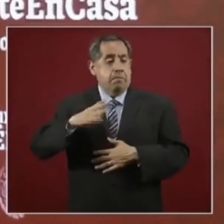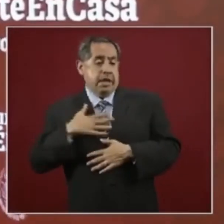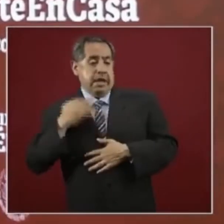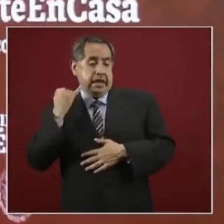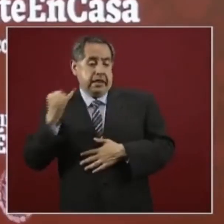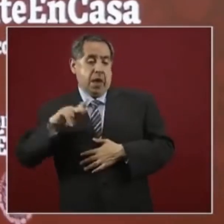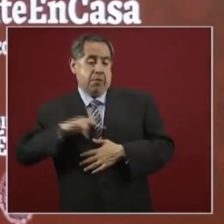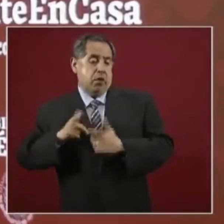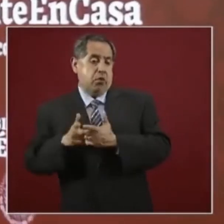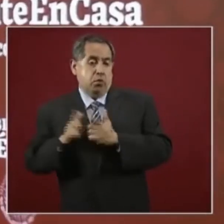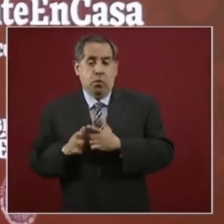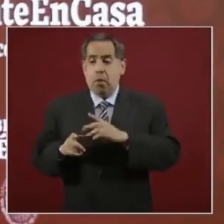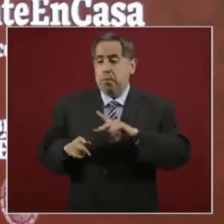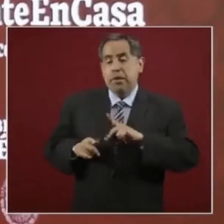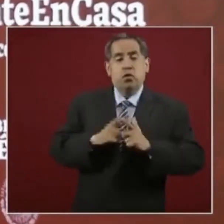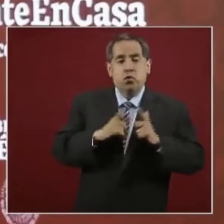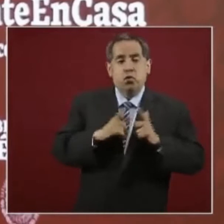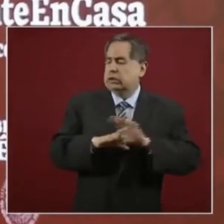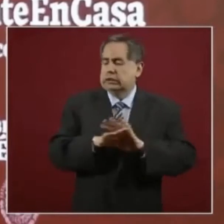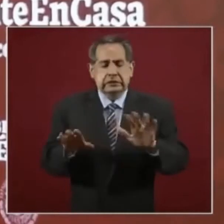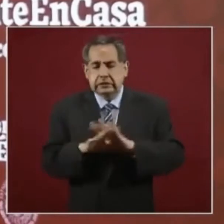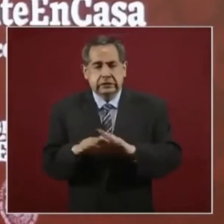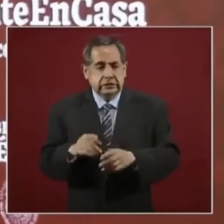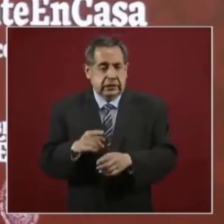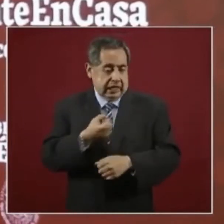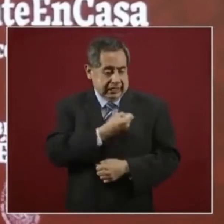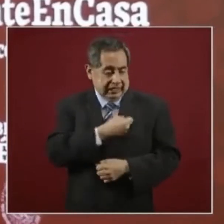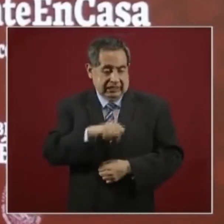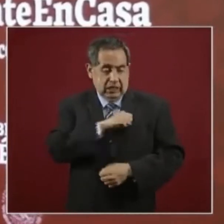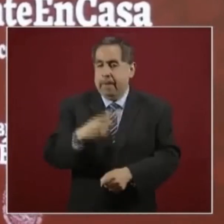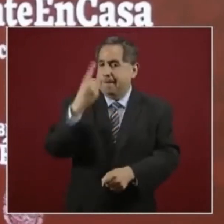pero la salud es primero. Si